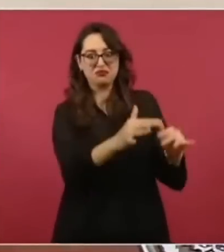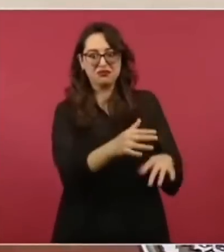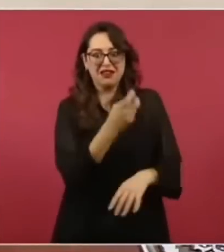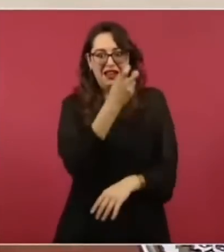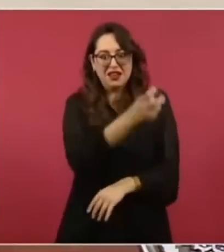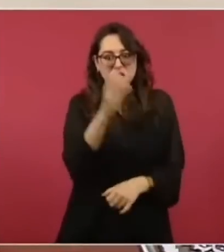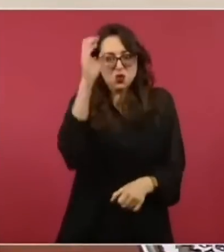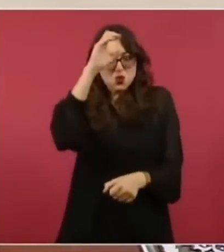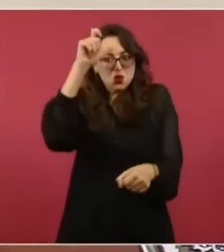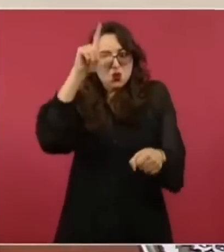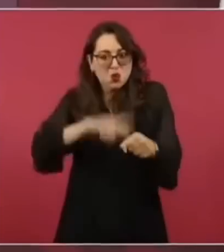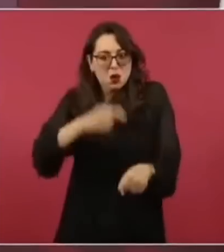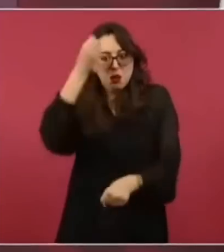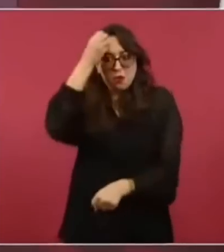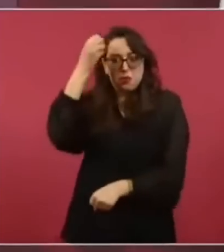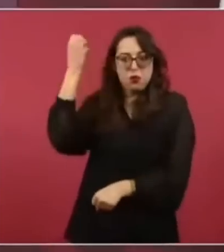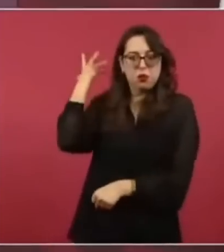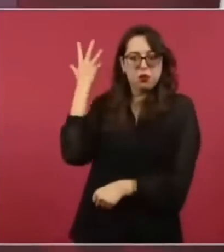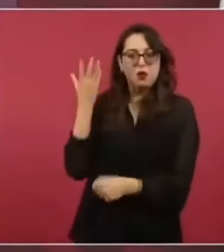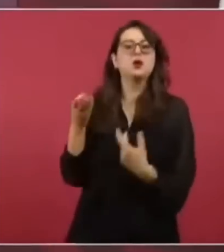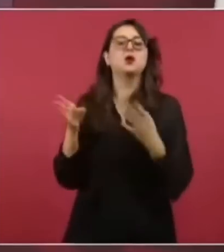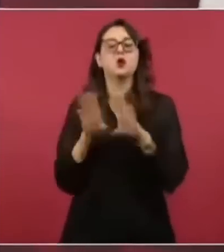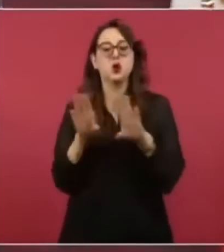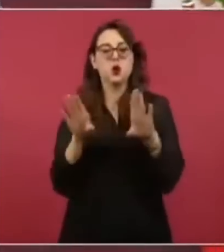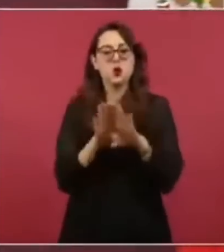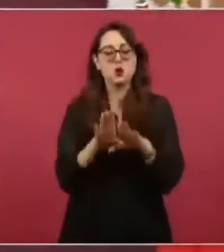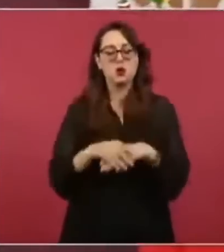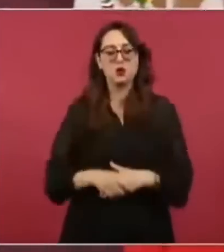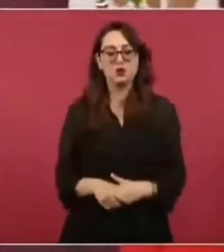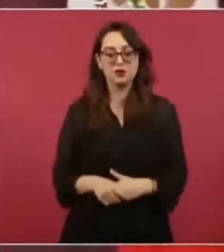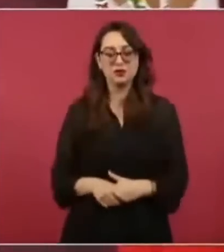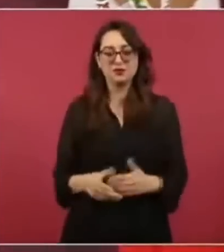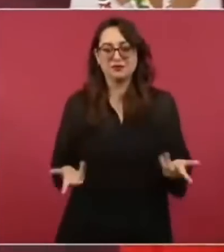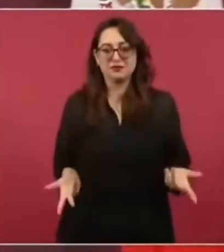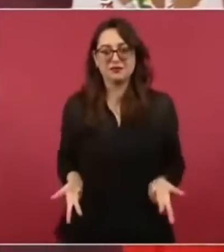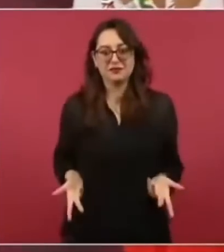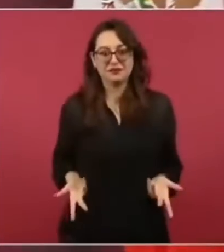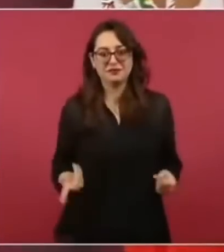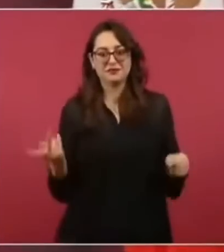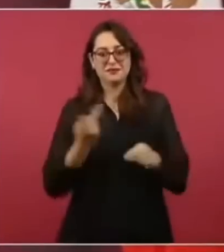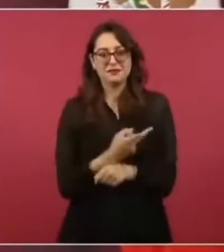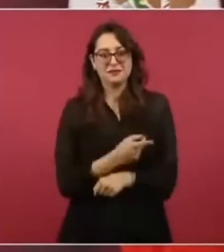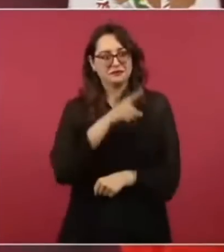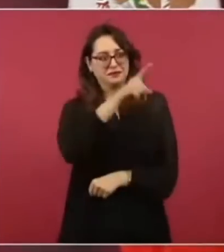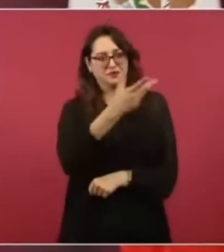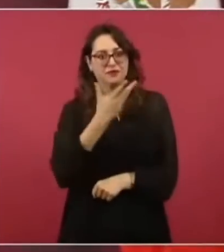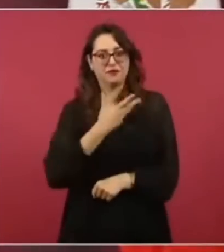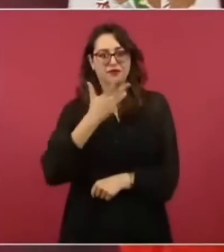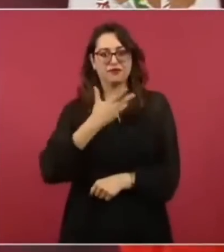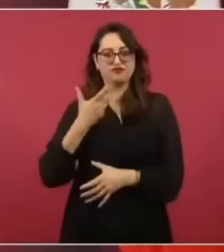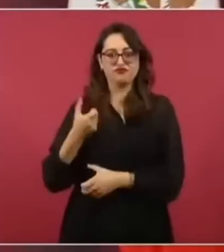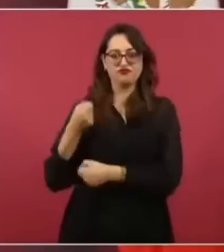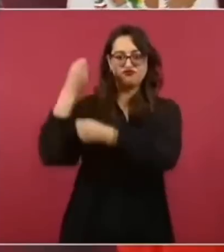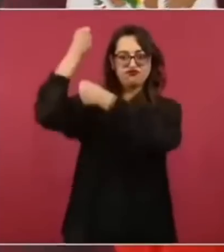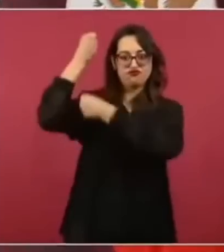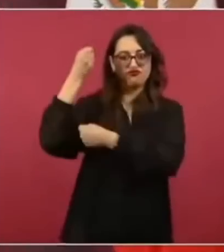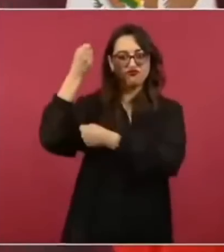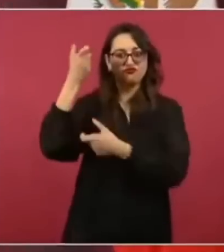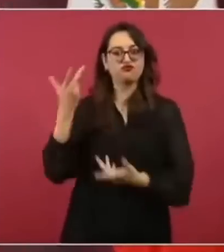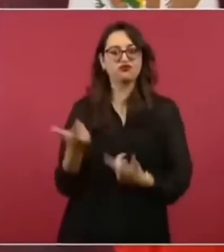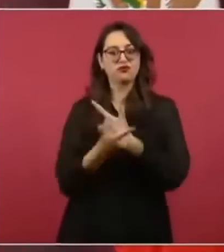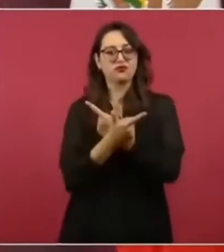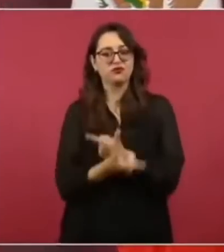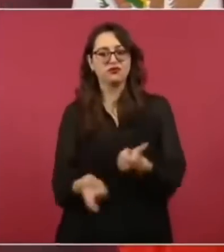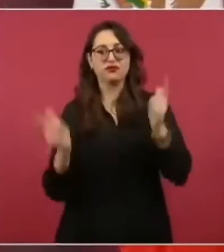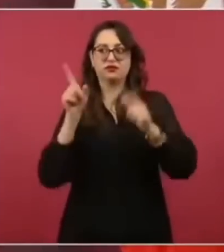eso? Además, es la Estatua de la Libertad, ahí está, que la entregaron